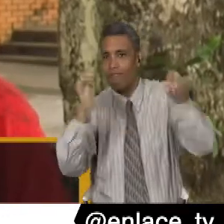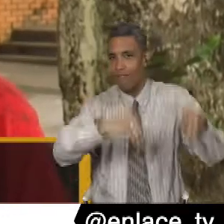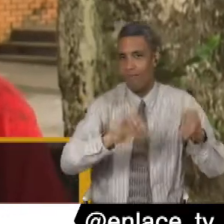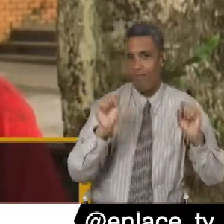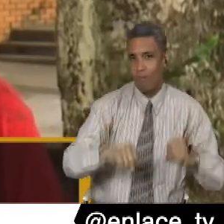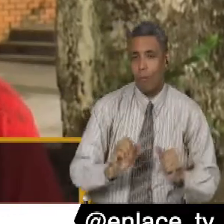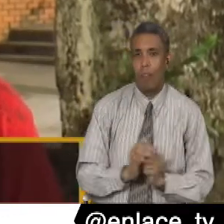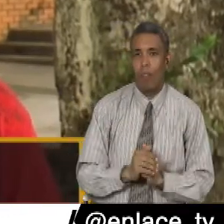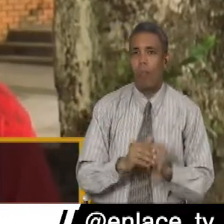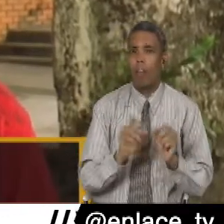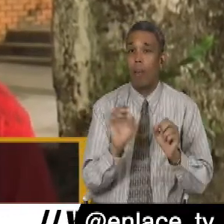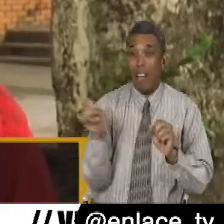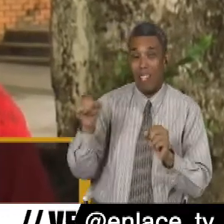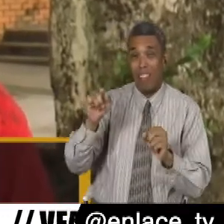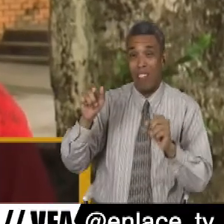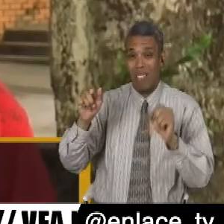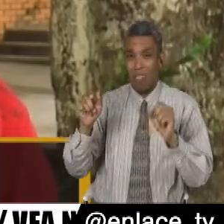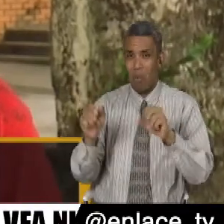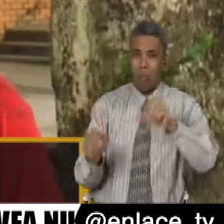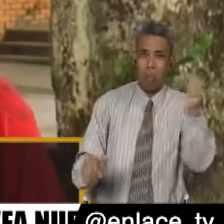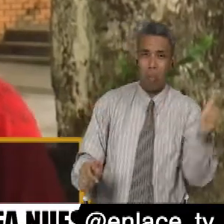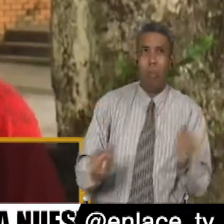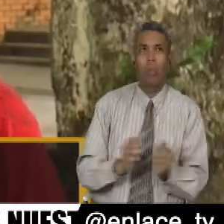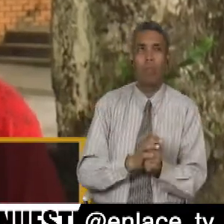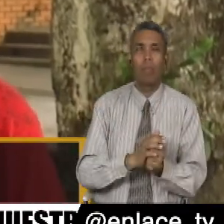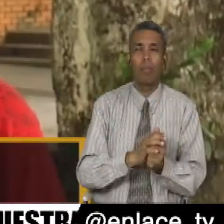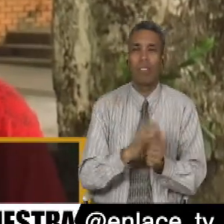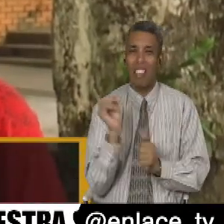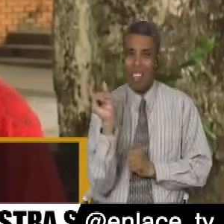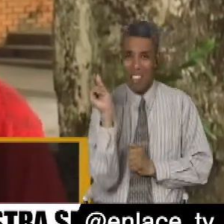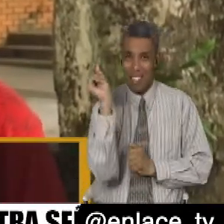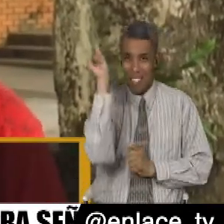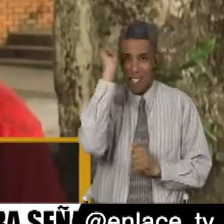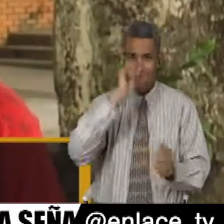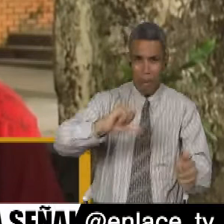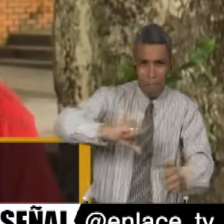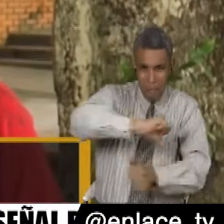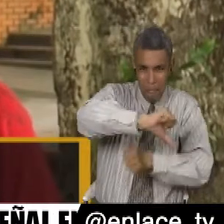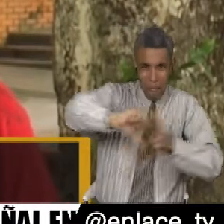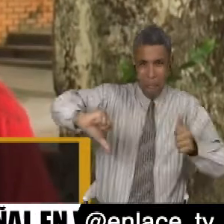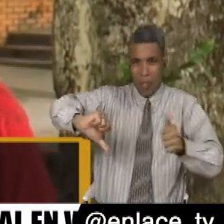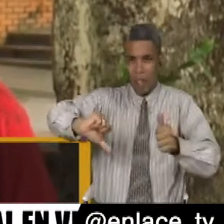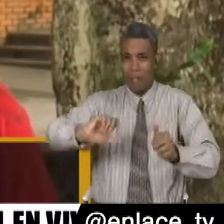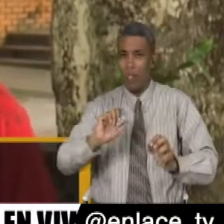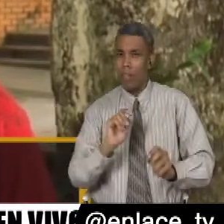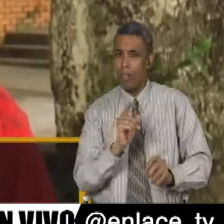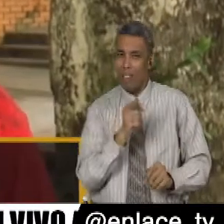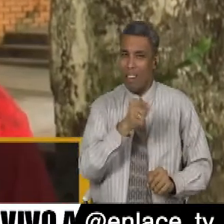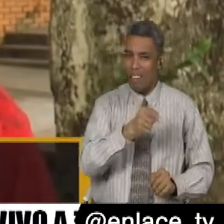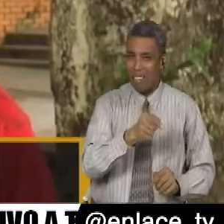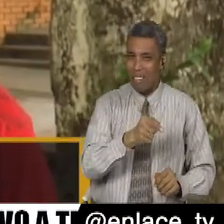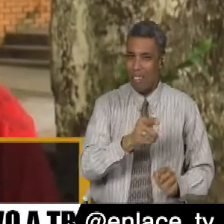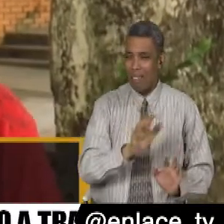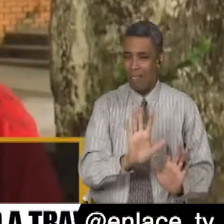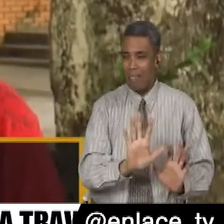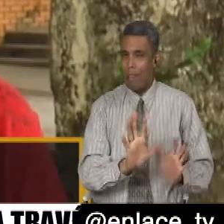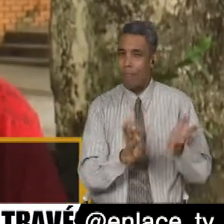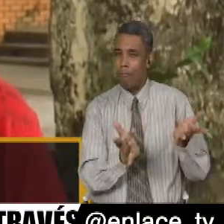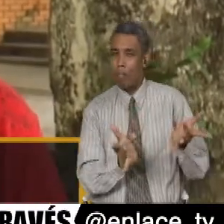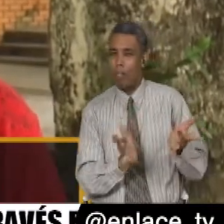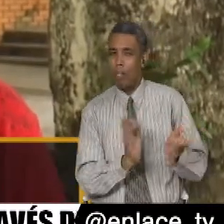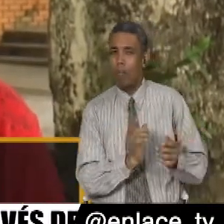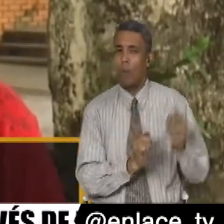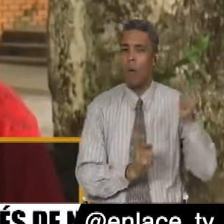interval estamos revisando porque hay unas construcciones entonces hay un tema de riesgos ahí que no nos permite fijar ese sitio pero